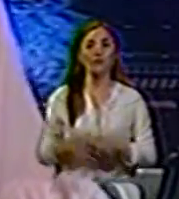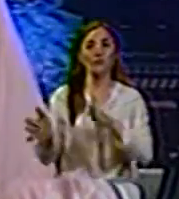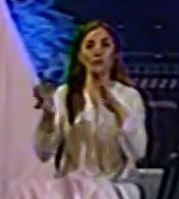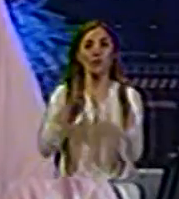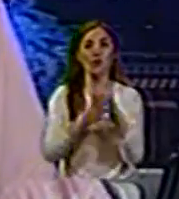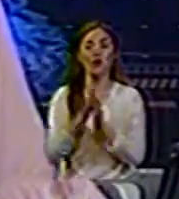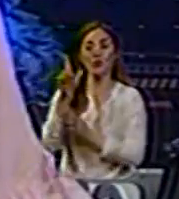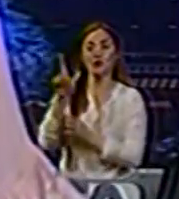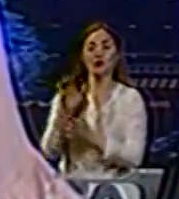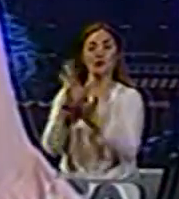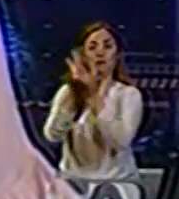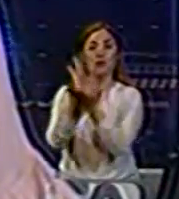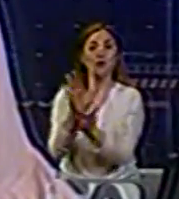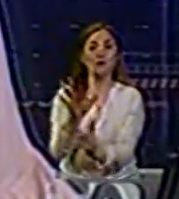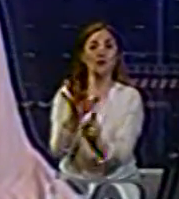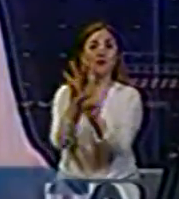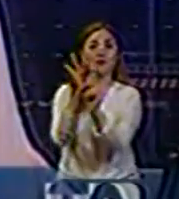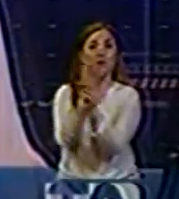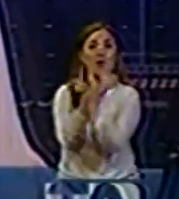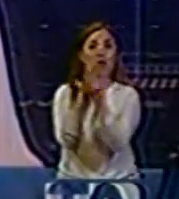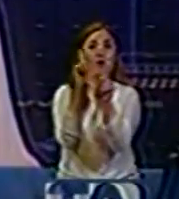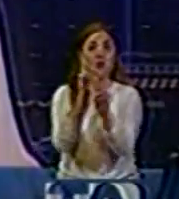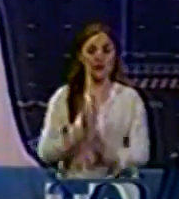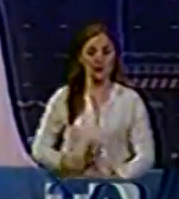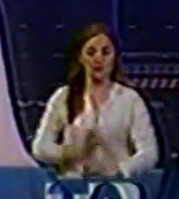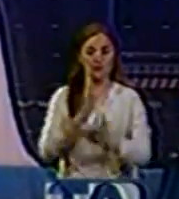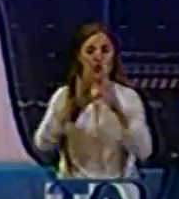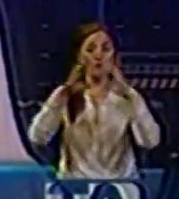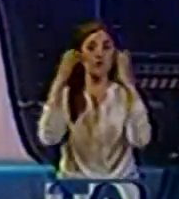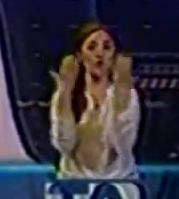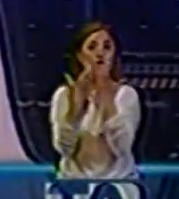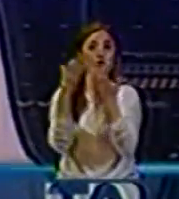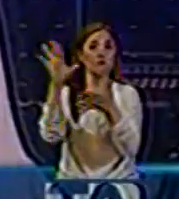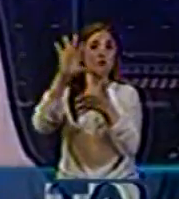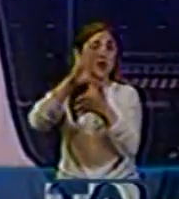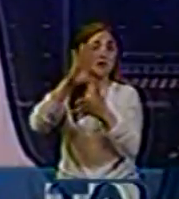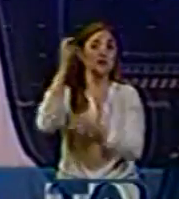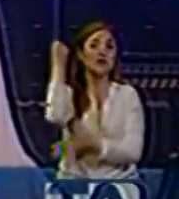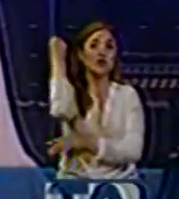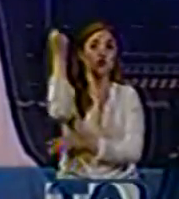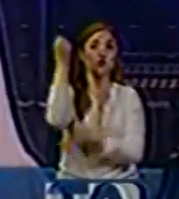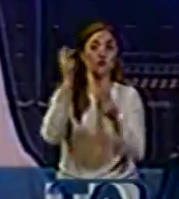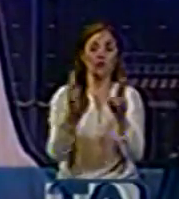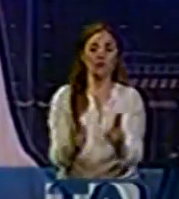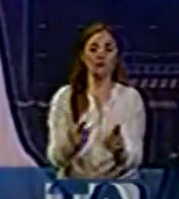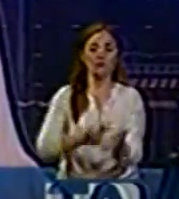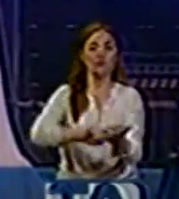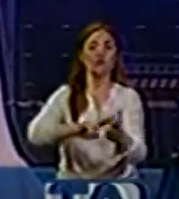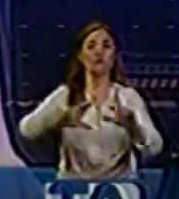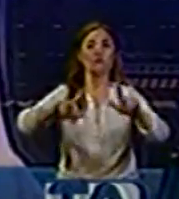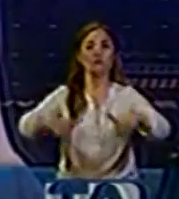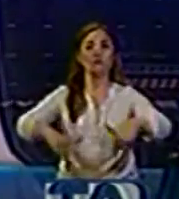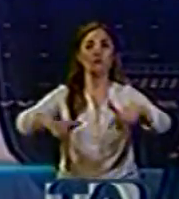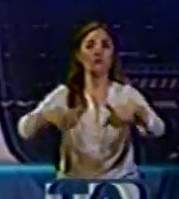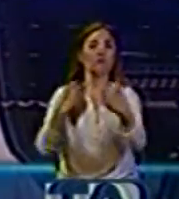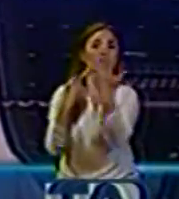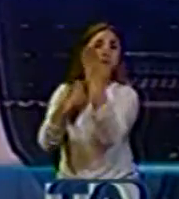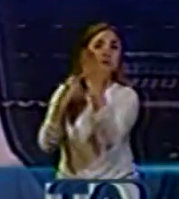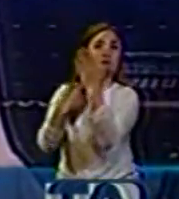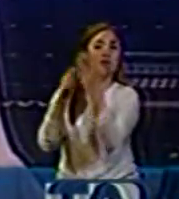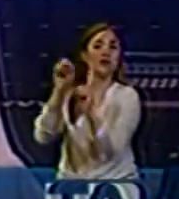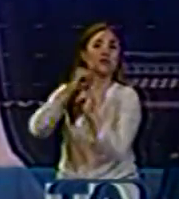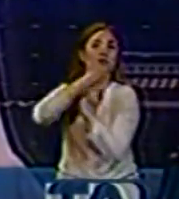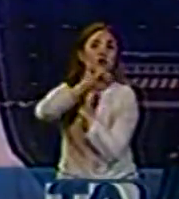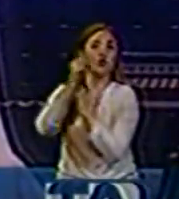El relator especial para la libertad de expresión de la Comisión Interamericana de Derechos Humanos se reunió con el primer mandatario Lenín Moreno para analizar la situación